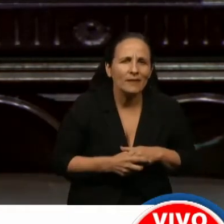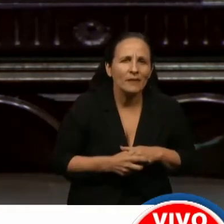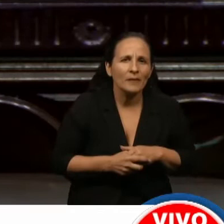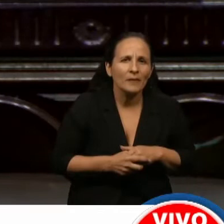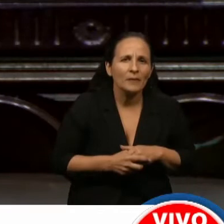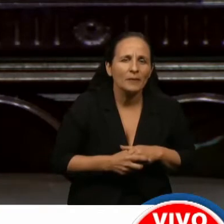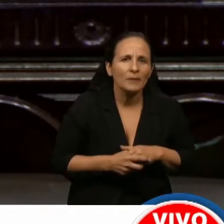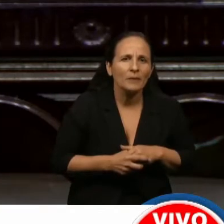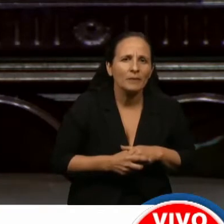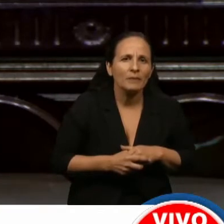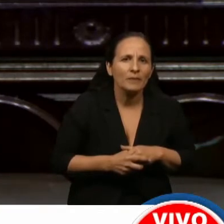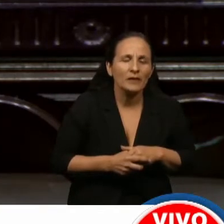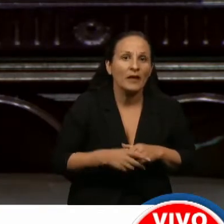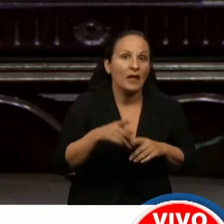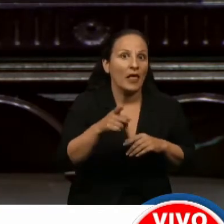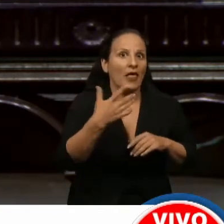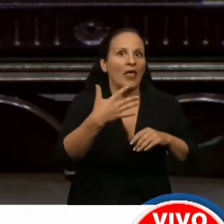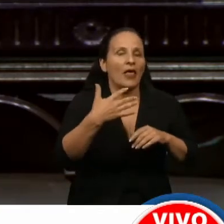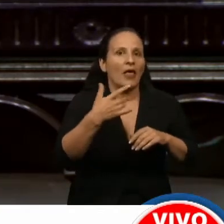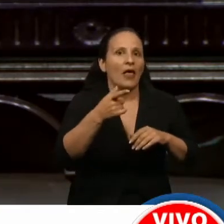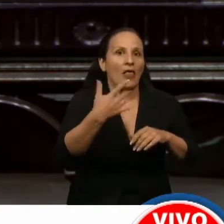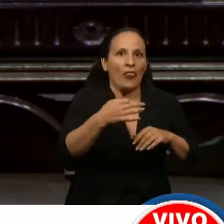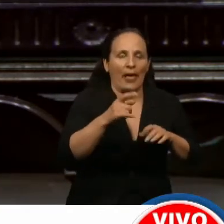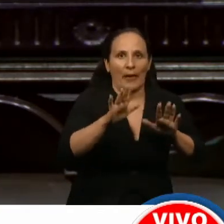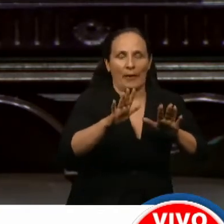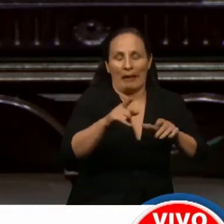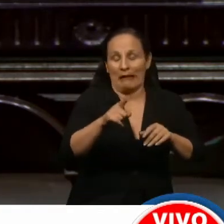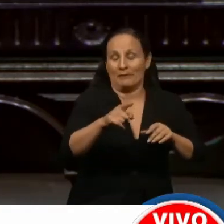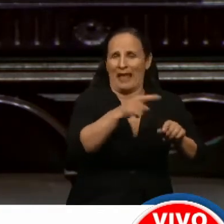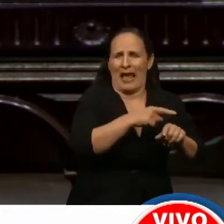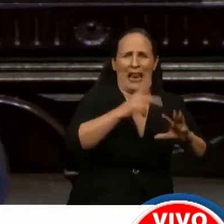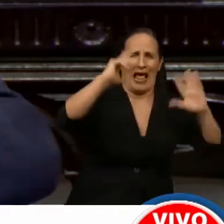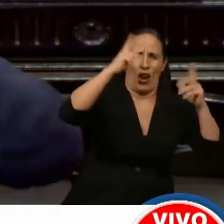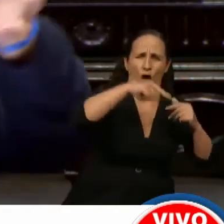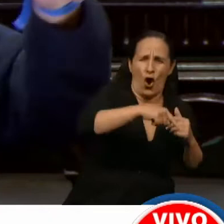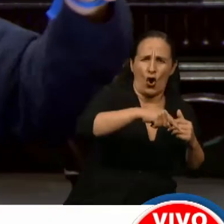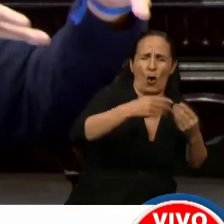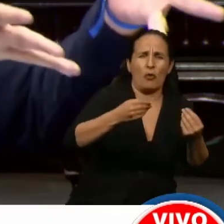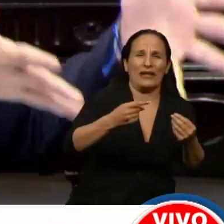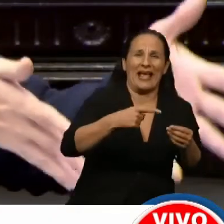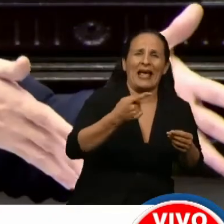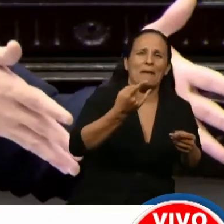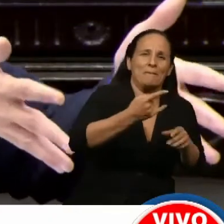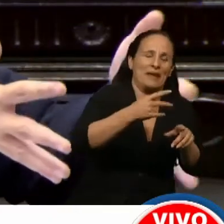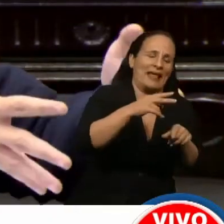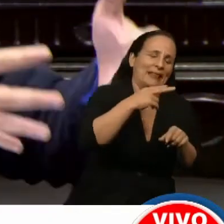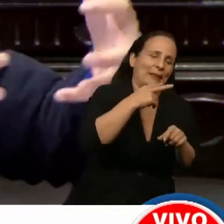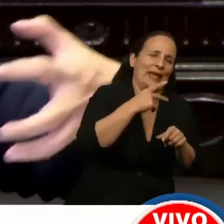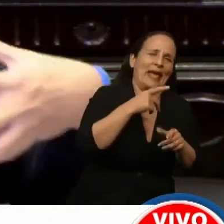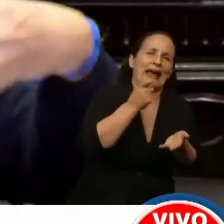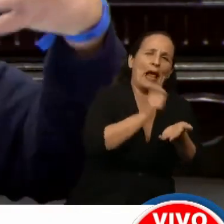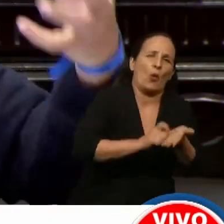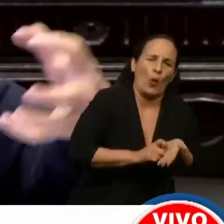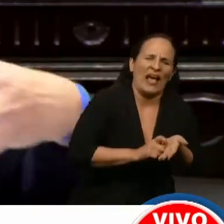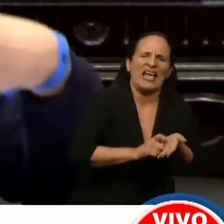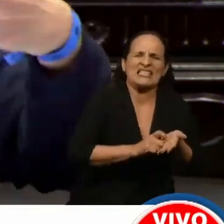Si hacía lo que tenía que hacer, que era poner freno al drenaje que causa su enojo, porque le mienta a todos el viernes con las encuestas, se